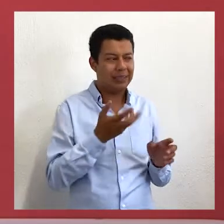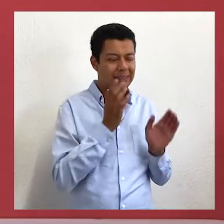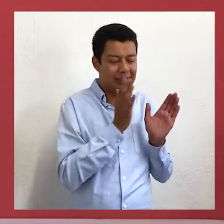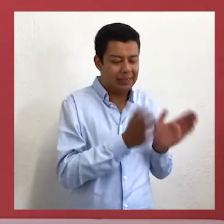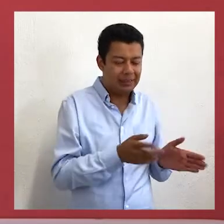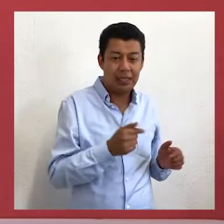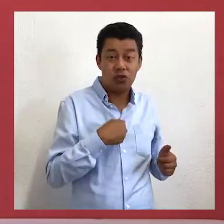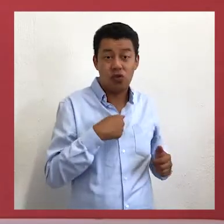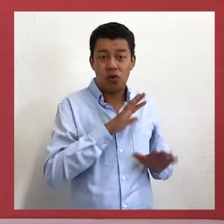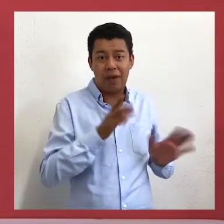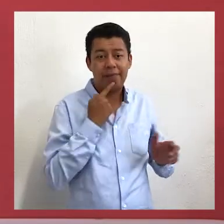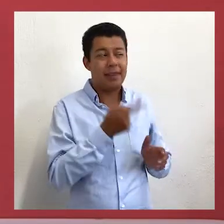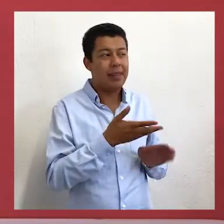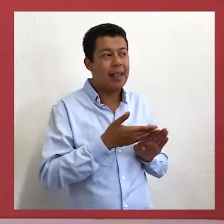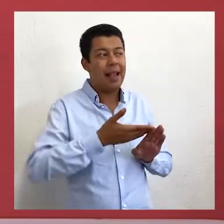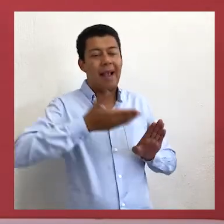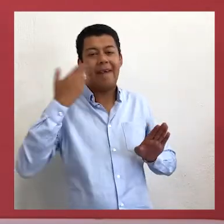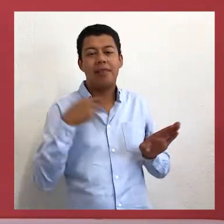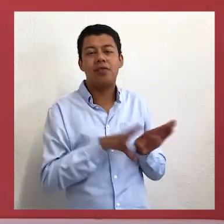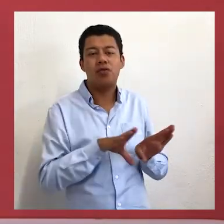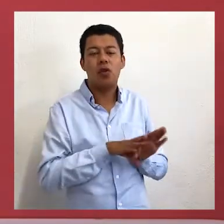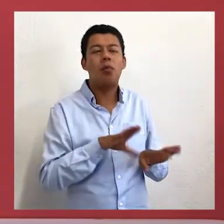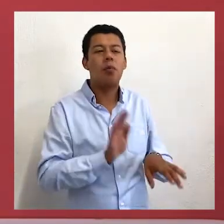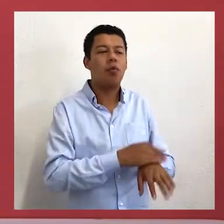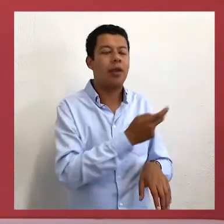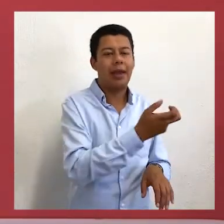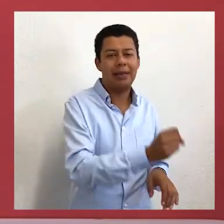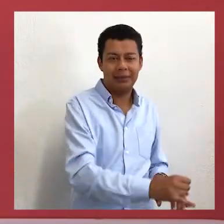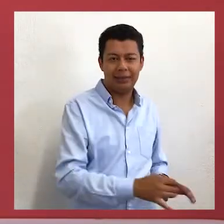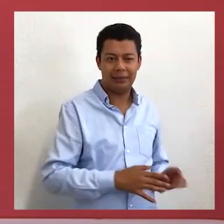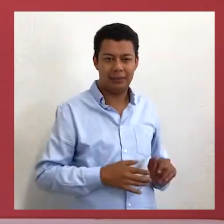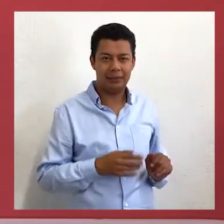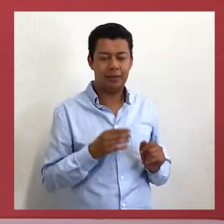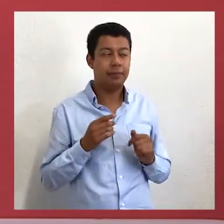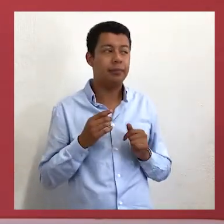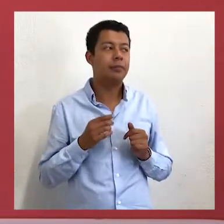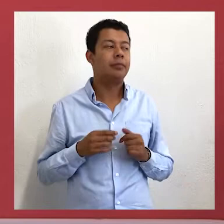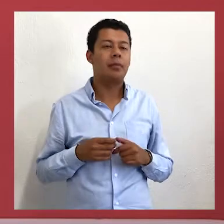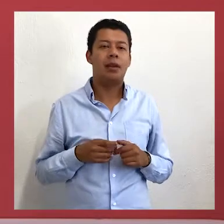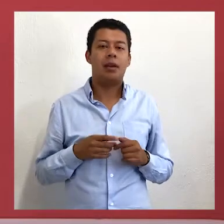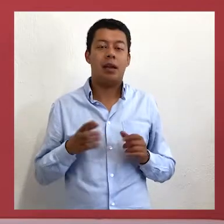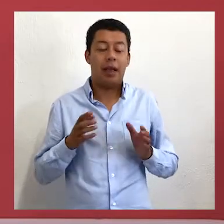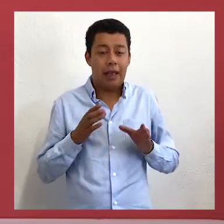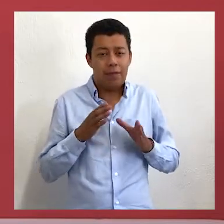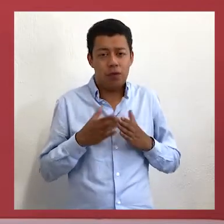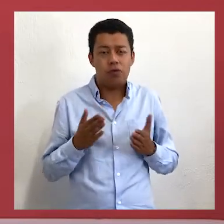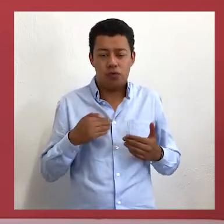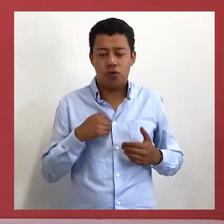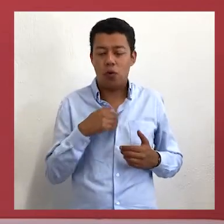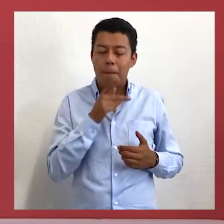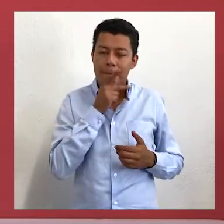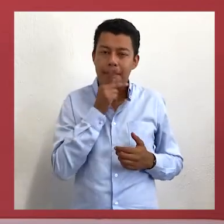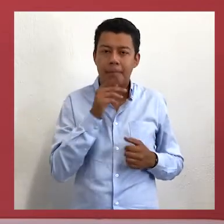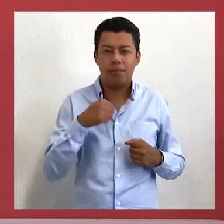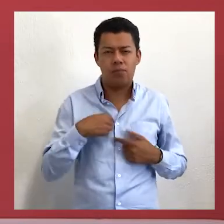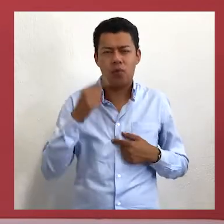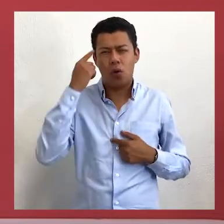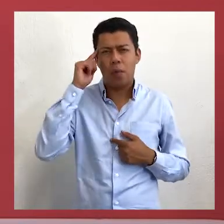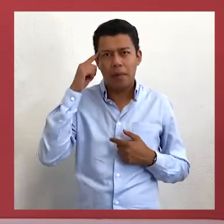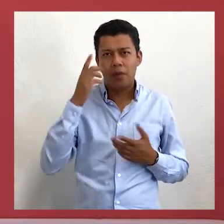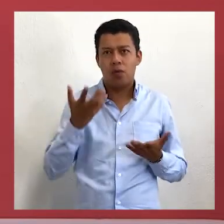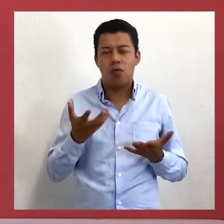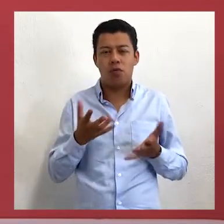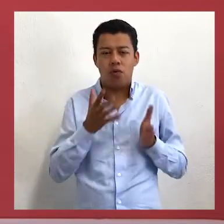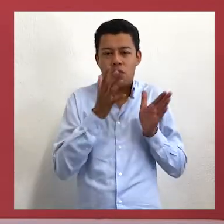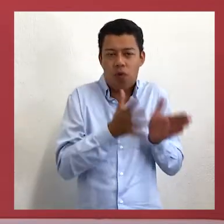lo haces de manera diferente. Entonces yo como papá, al ver que no está haciendo lo que yo dije, me molesto,